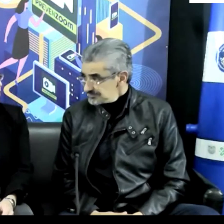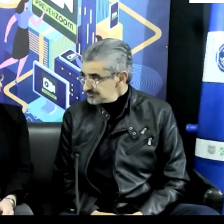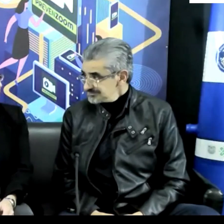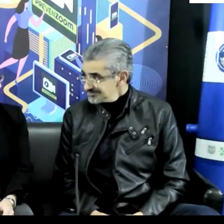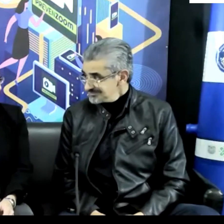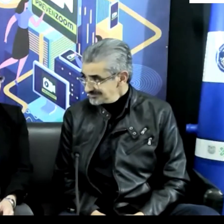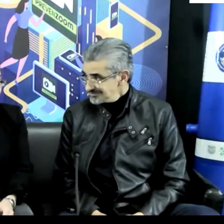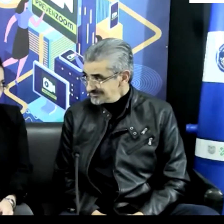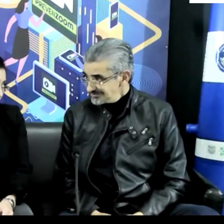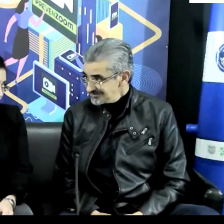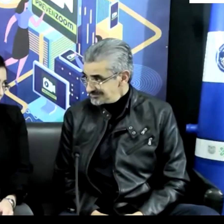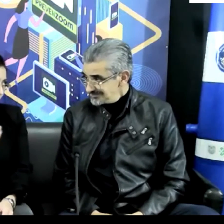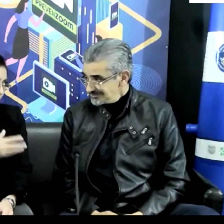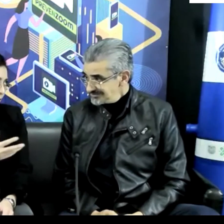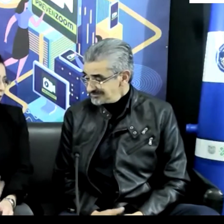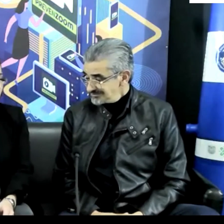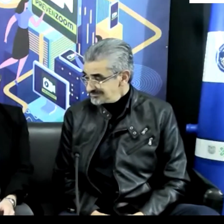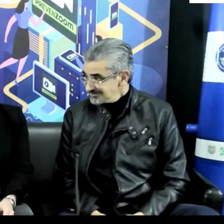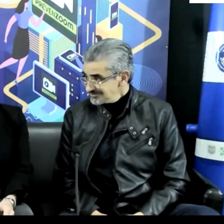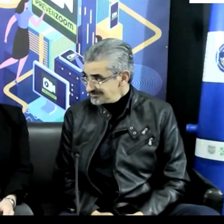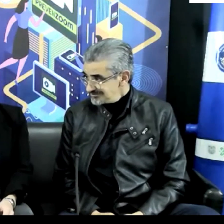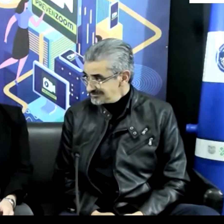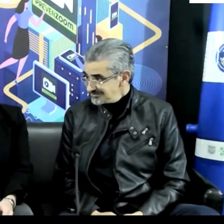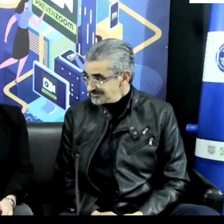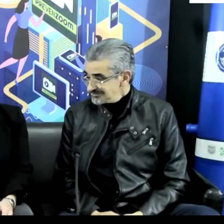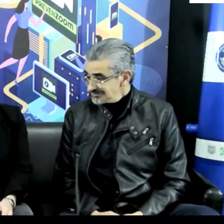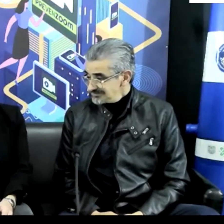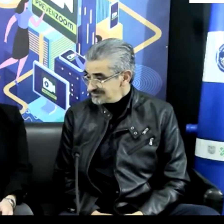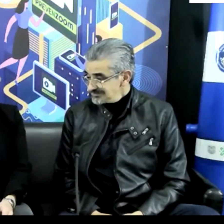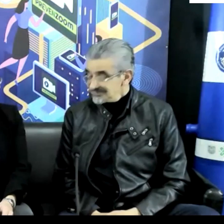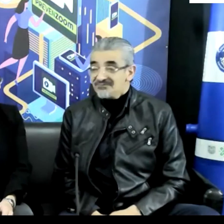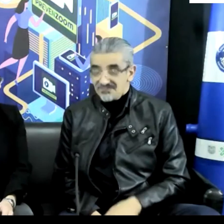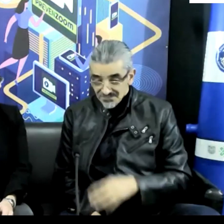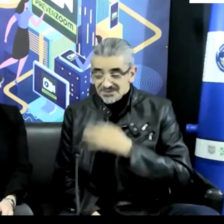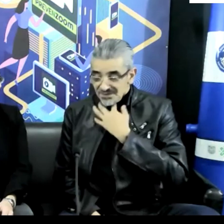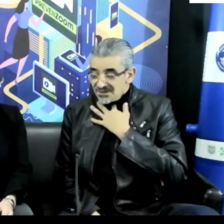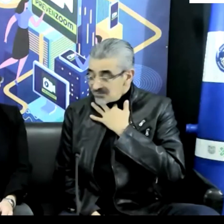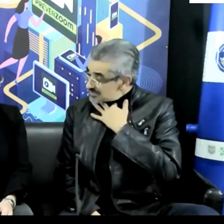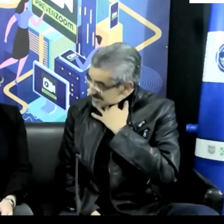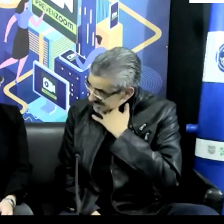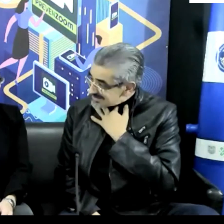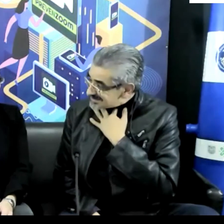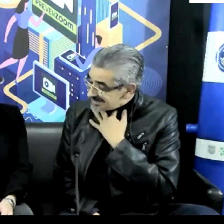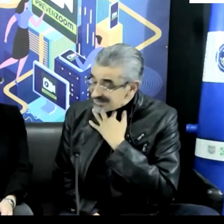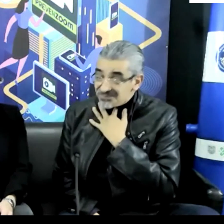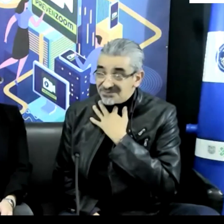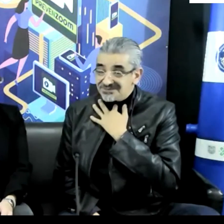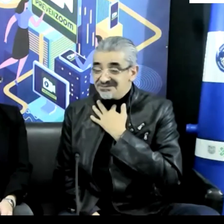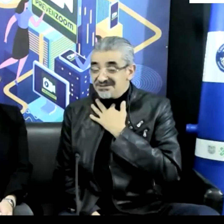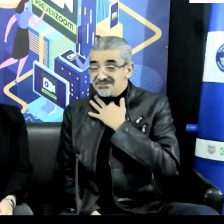poder conocer a más profundidad cada una de las técnicas de acuerdo al nivel de riesgo del consumo de los usuarios. Muchas gracias,